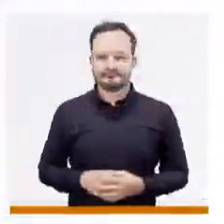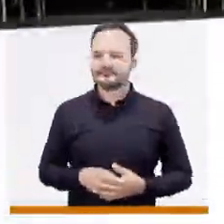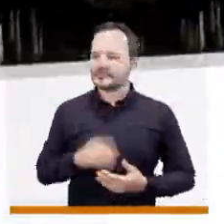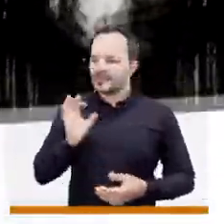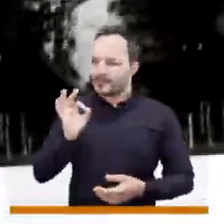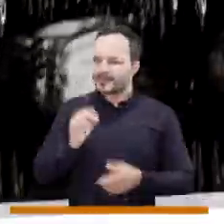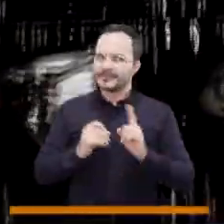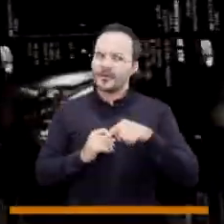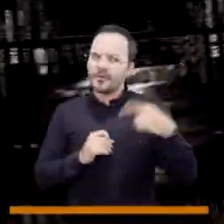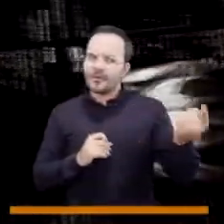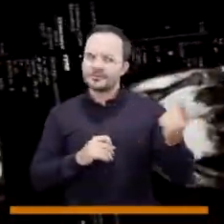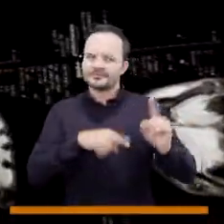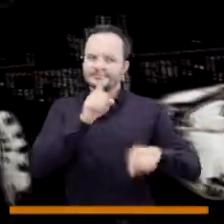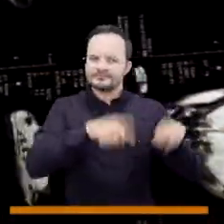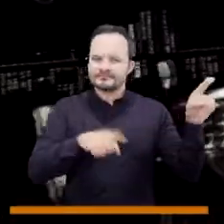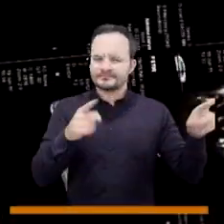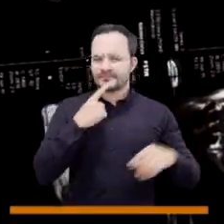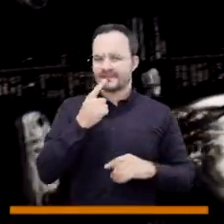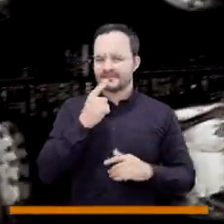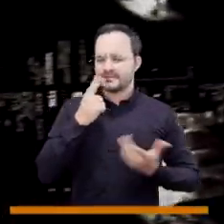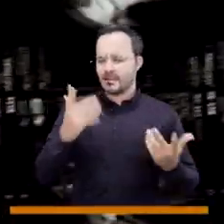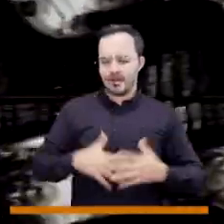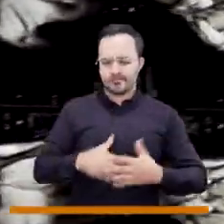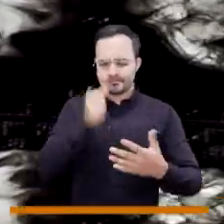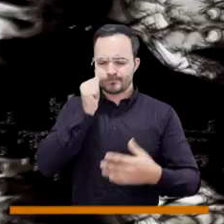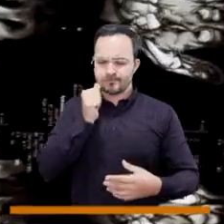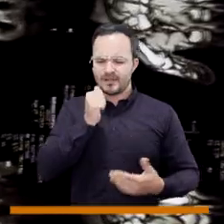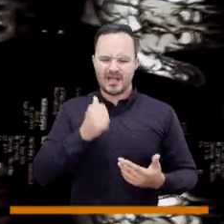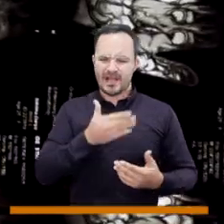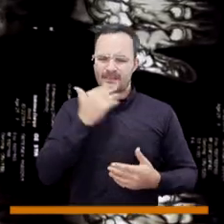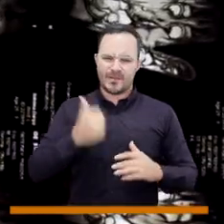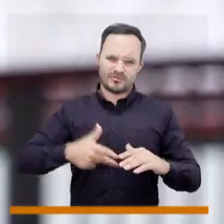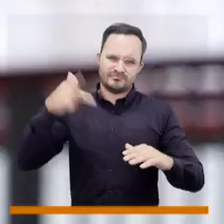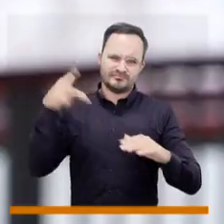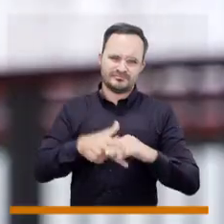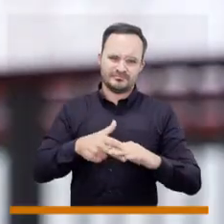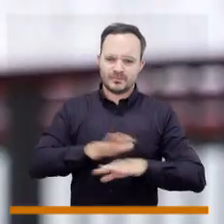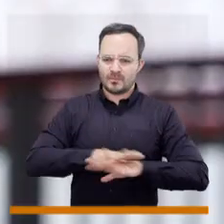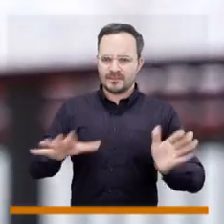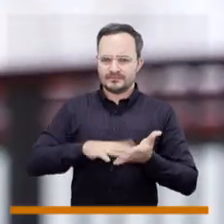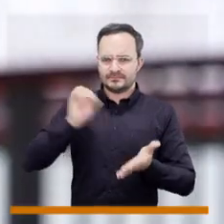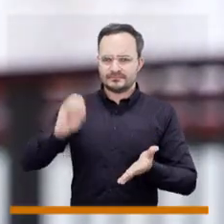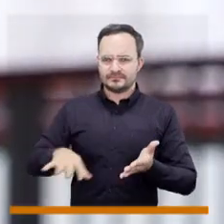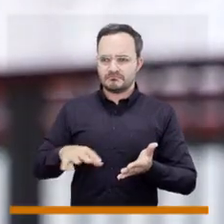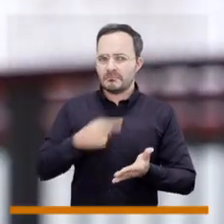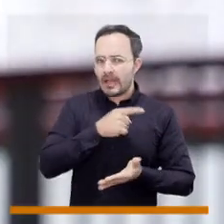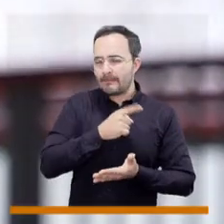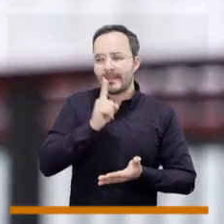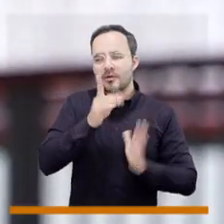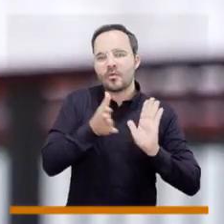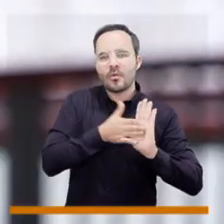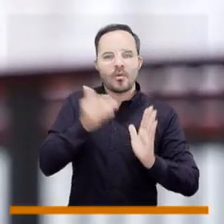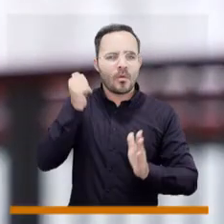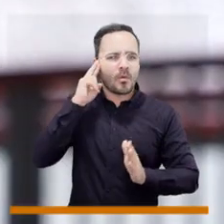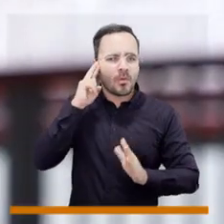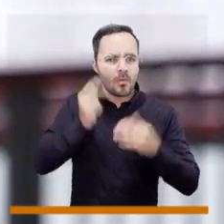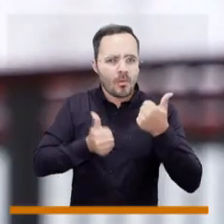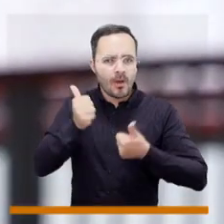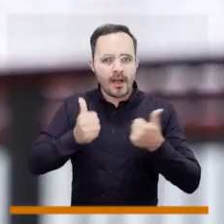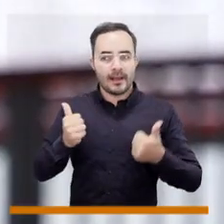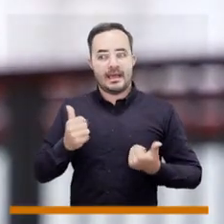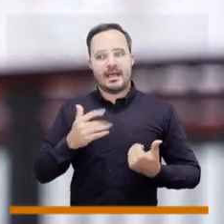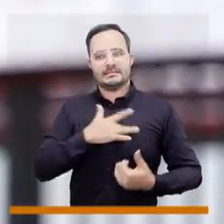¿qué decir también acerca de los defensores de esta posibilidad de interrupción del embarazo cuando hablan de la salud de